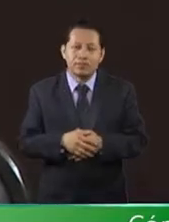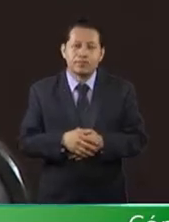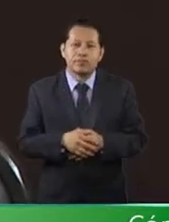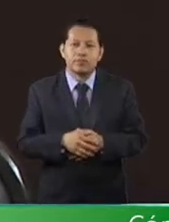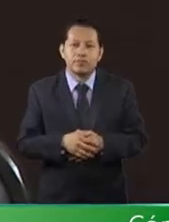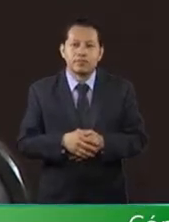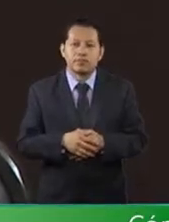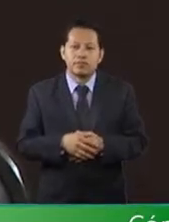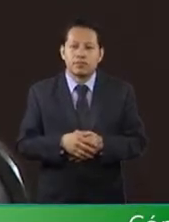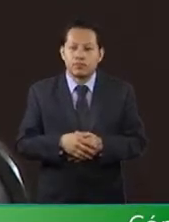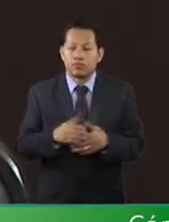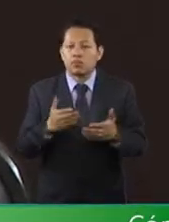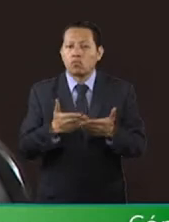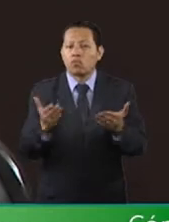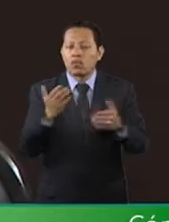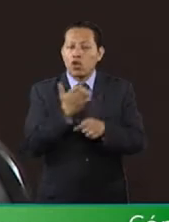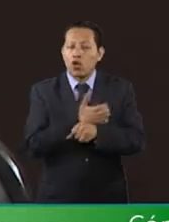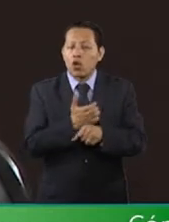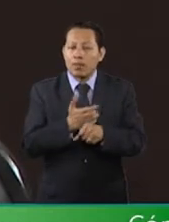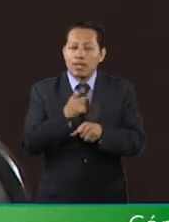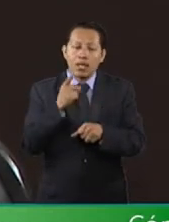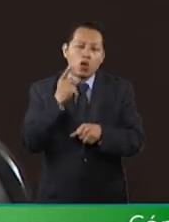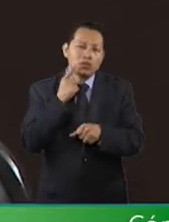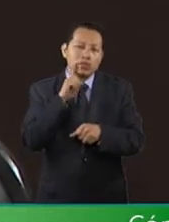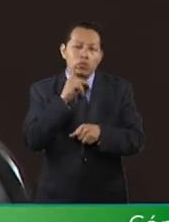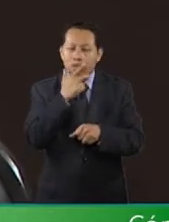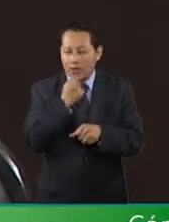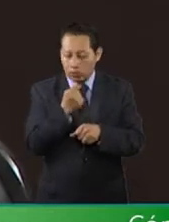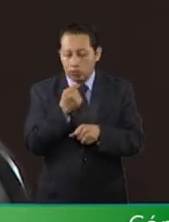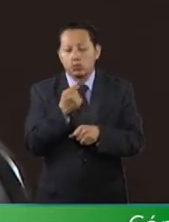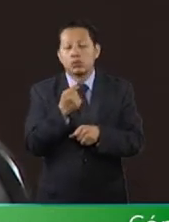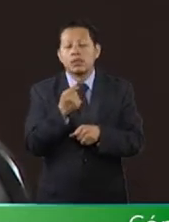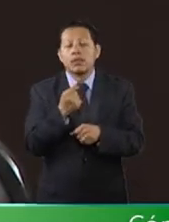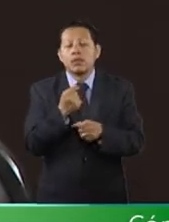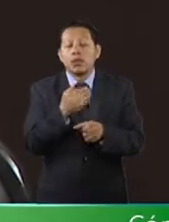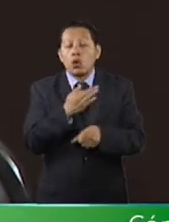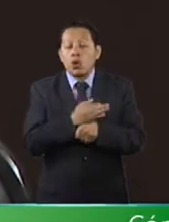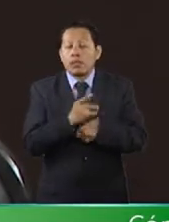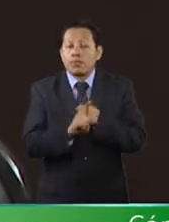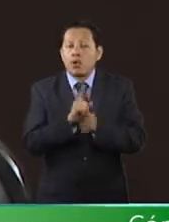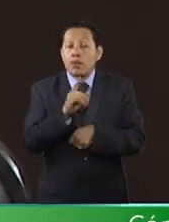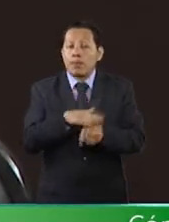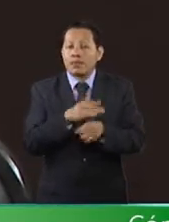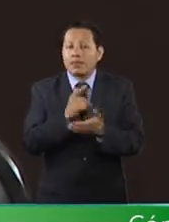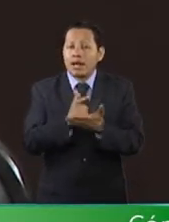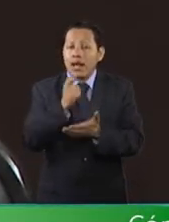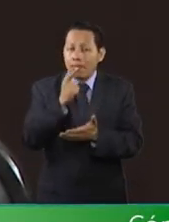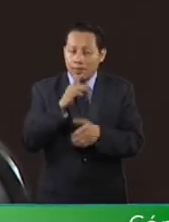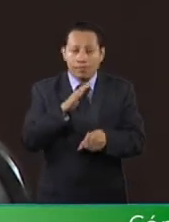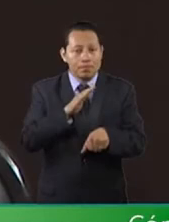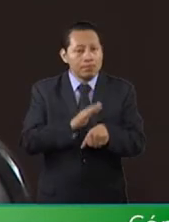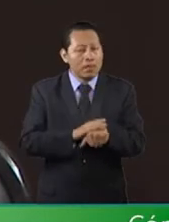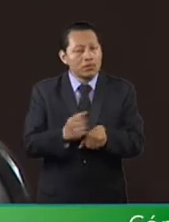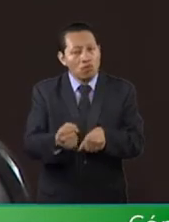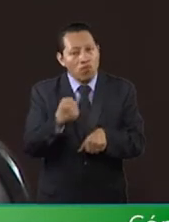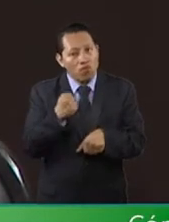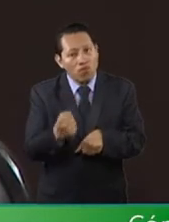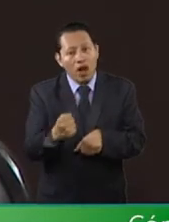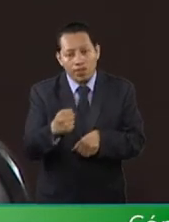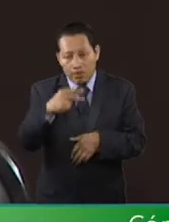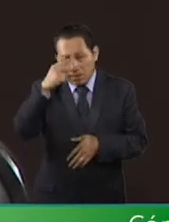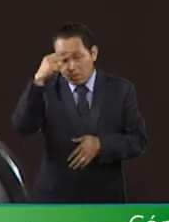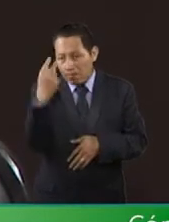territorio compañeras y compañeros diputados estamos ante el problema más grave y profundo de